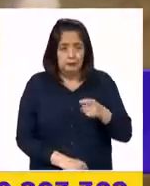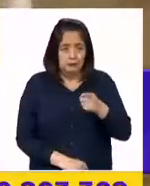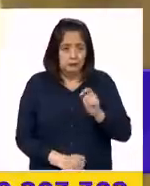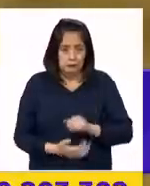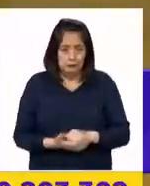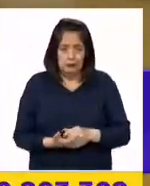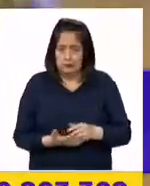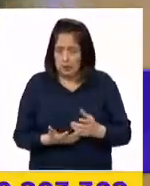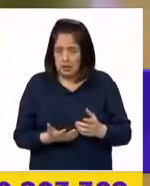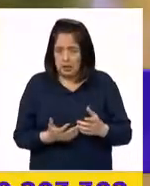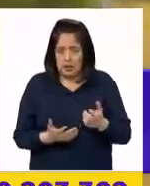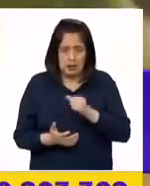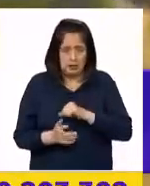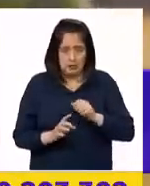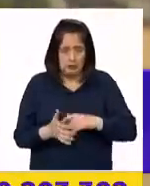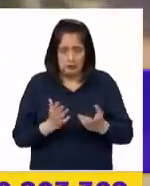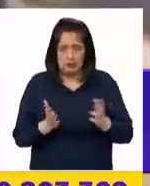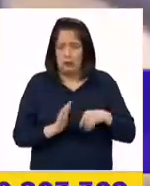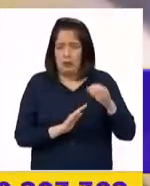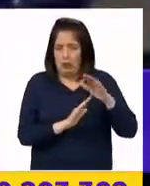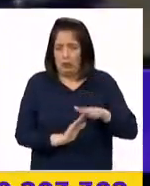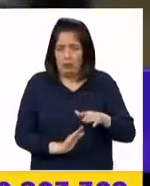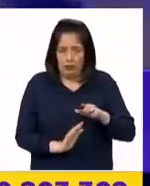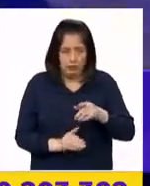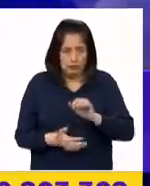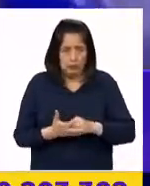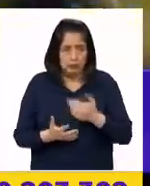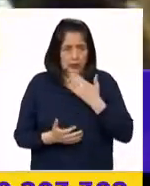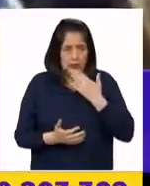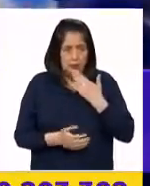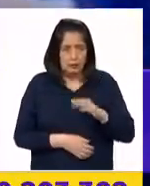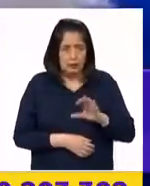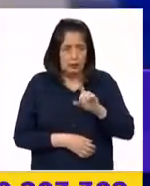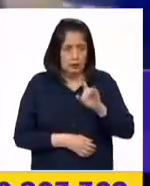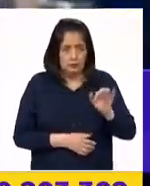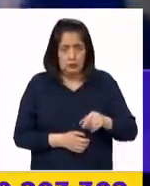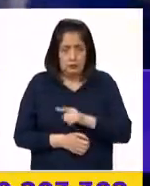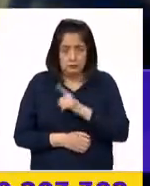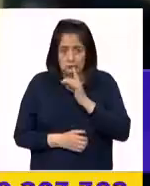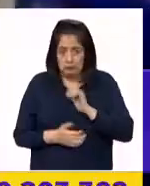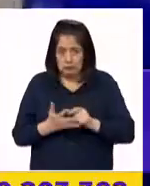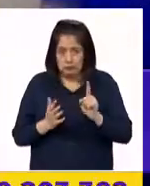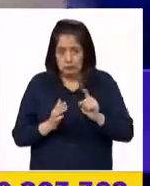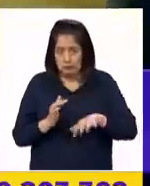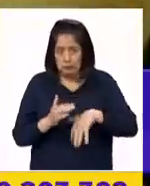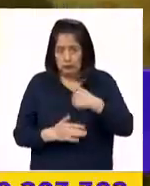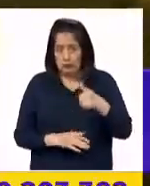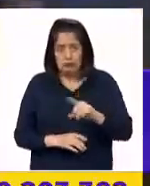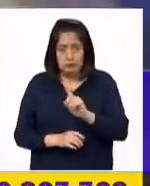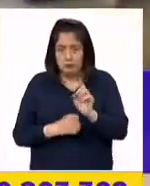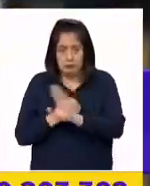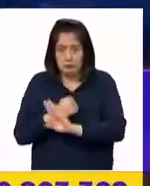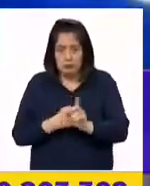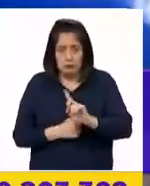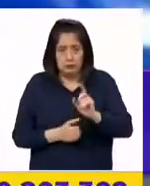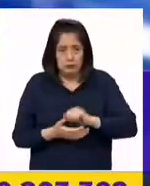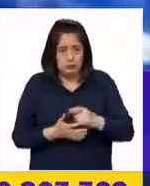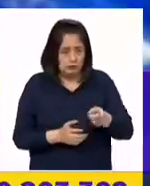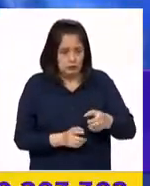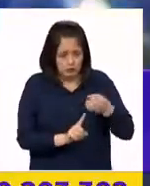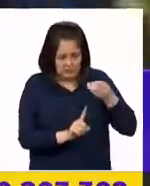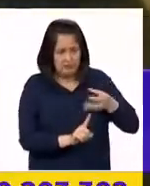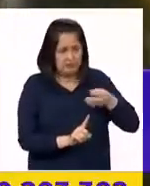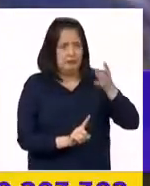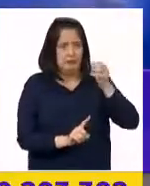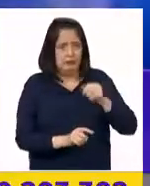acto discriminatorio que además tuvo como coprotagonista a Claudio, su padre, quien salió pero no en su defensa, sino para darle severa